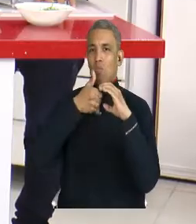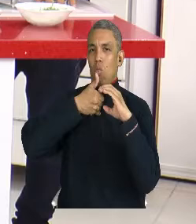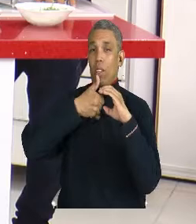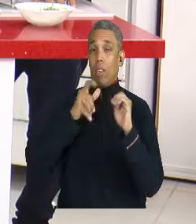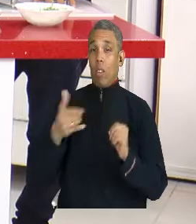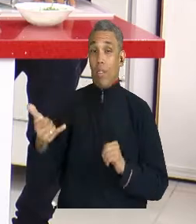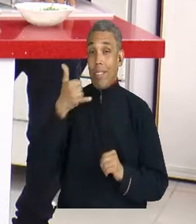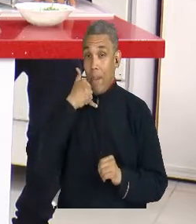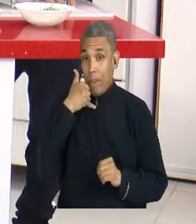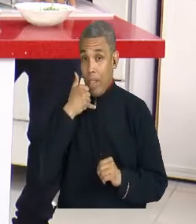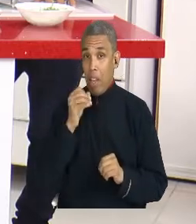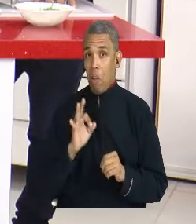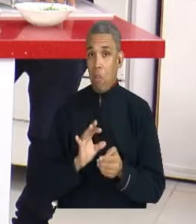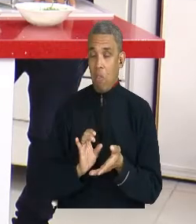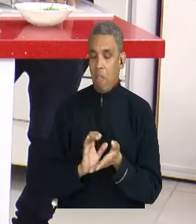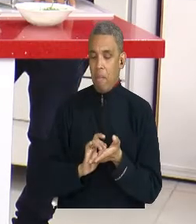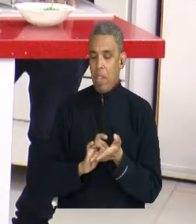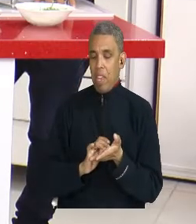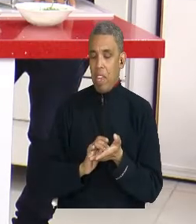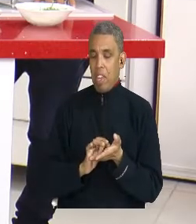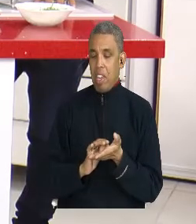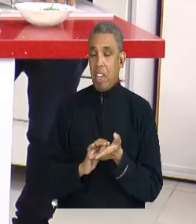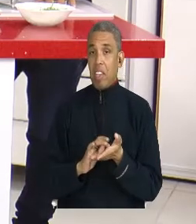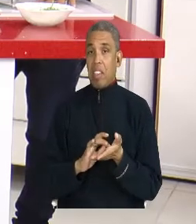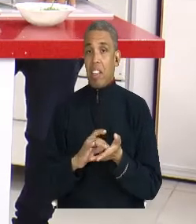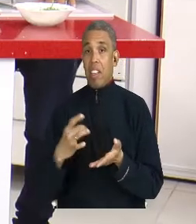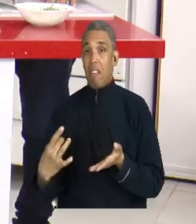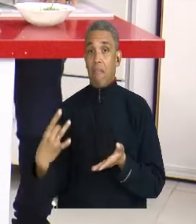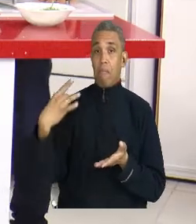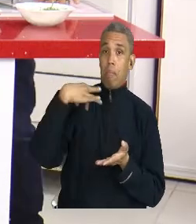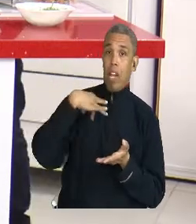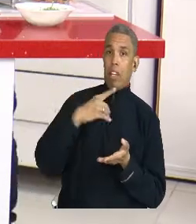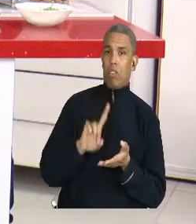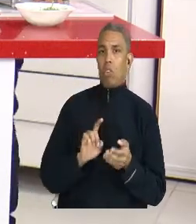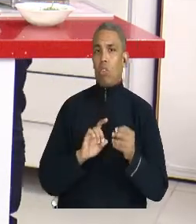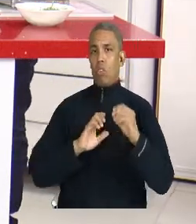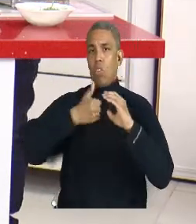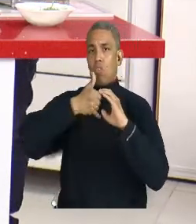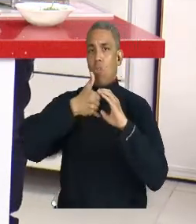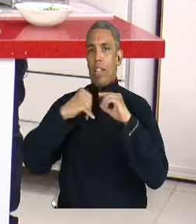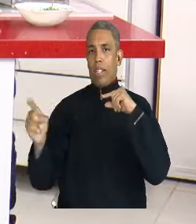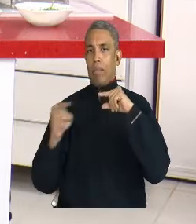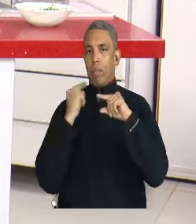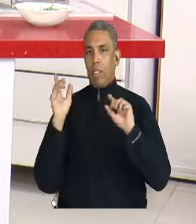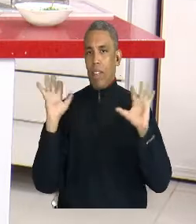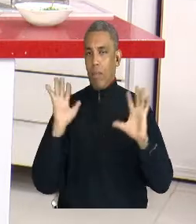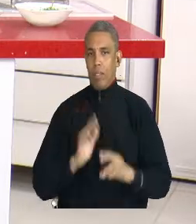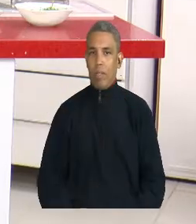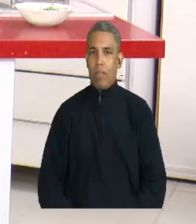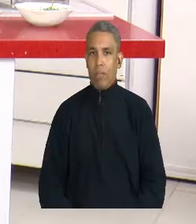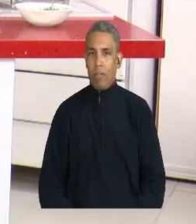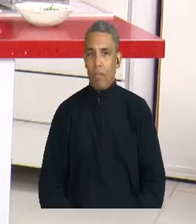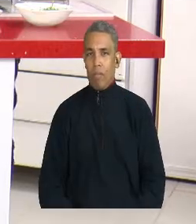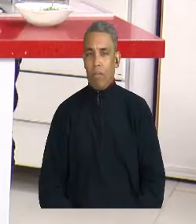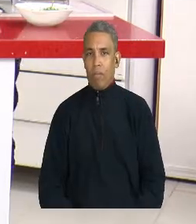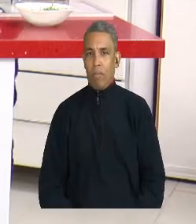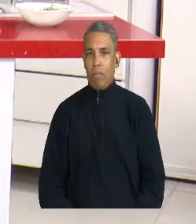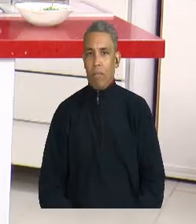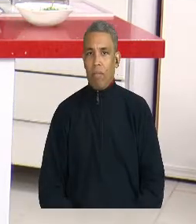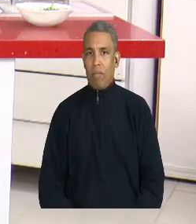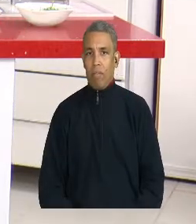mensajes de texto, solo el WhatsApp, mensajito por WhatsApp, que ya saben. O sea, qué bonitos cuadros, ¿no, Roche? Para adornar nuestras